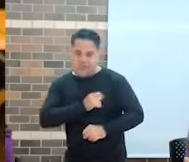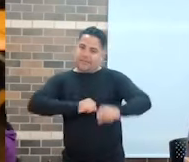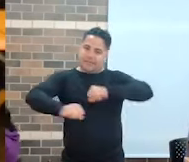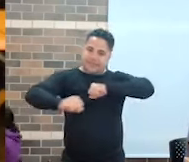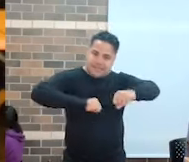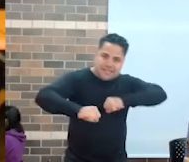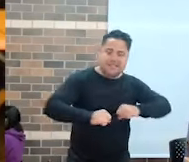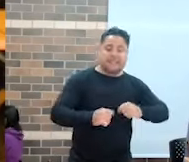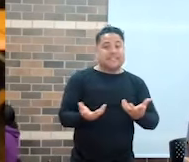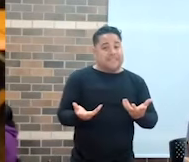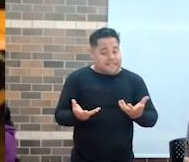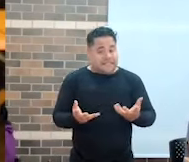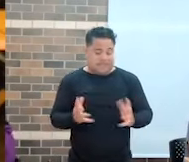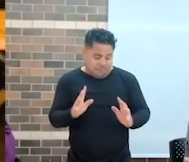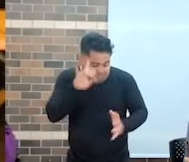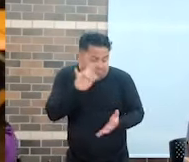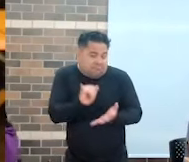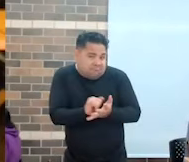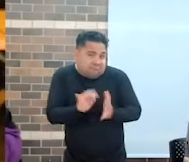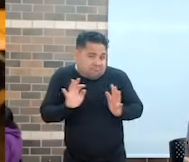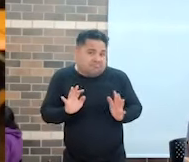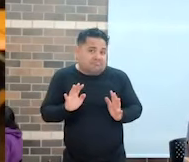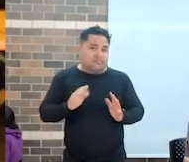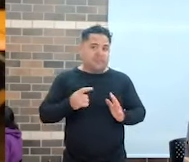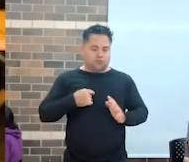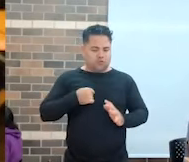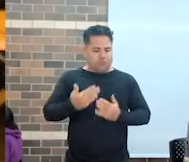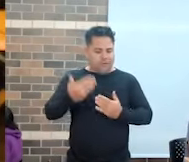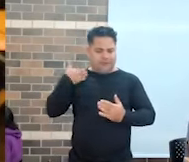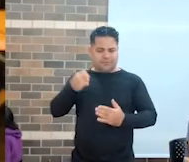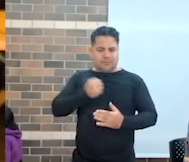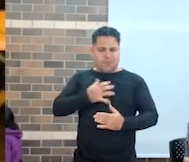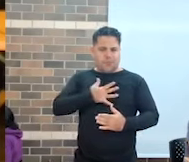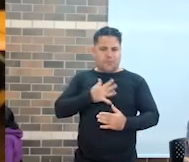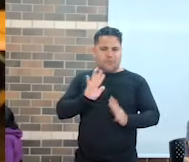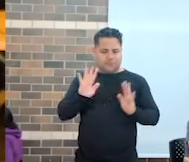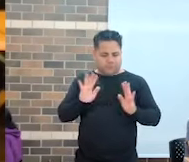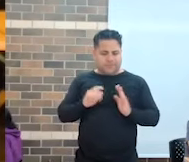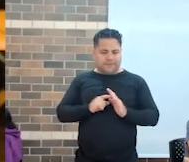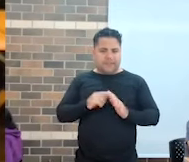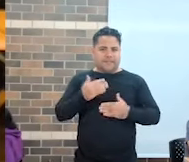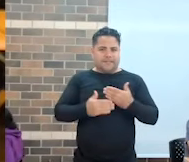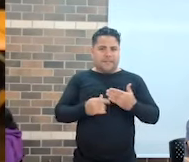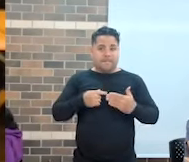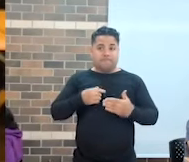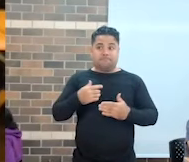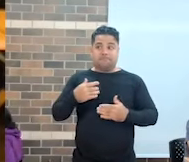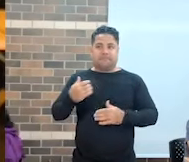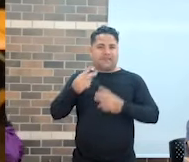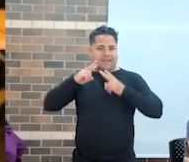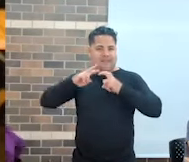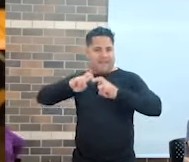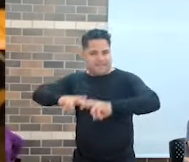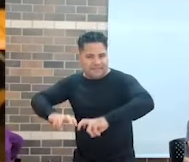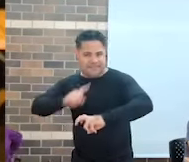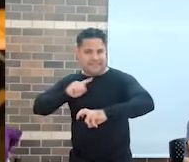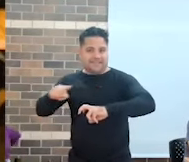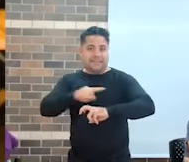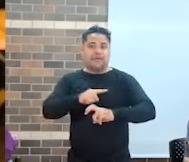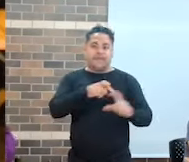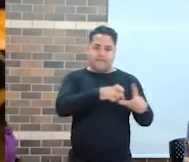creo que, por ejemplo, yo tuve la oportunidad de hacer mi trabajo de investigación tanto